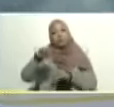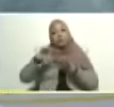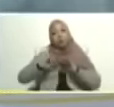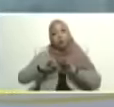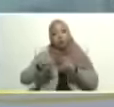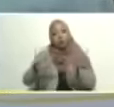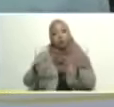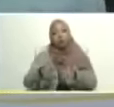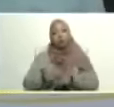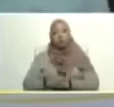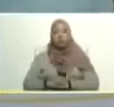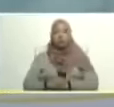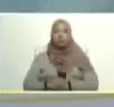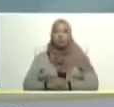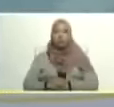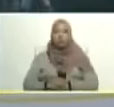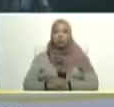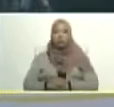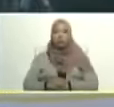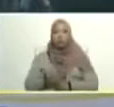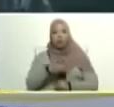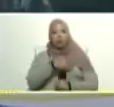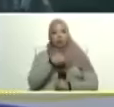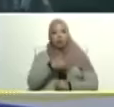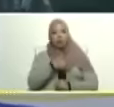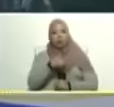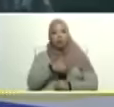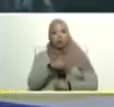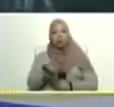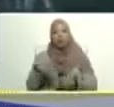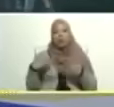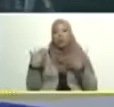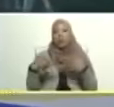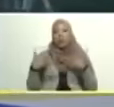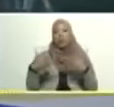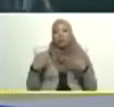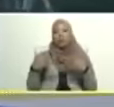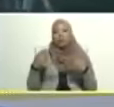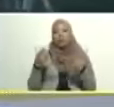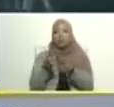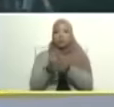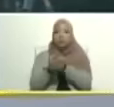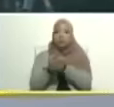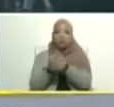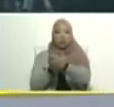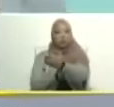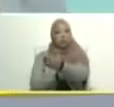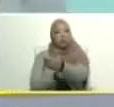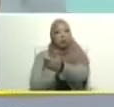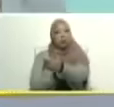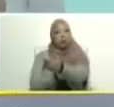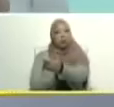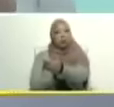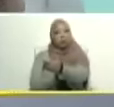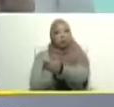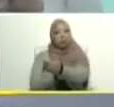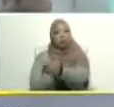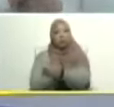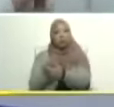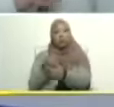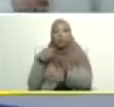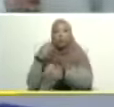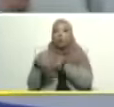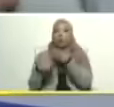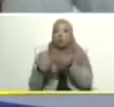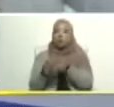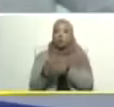inauguramos. Y se ha sentido un espíritu de alegría, de hermandad, que hace mucho tiempo